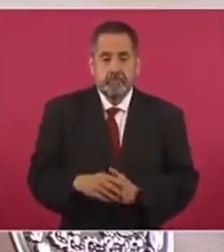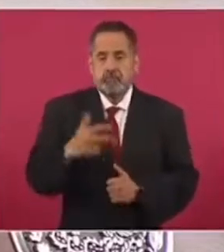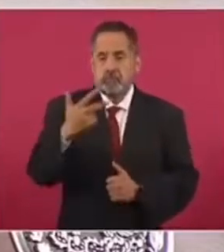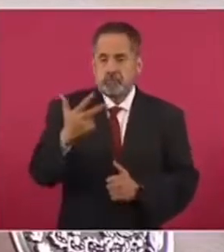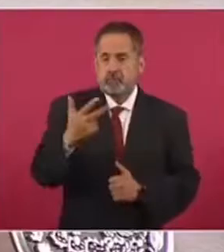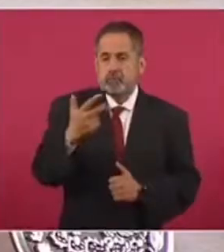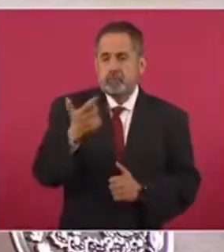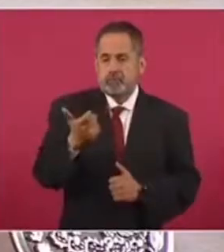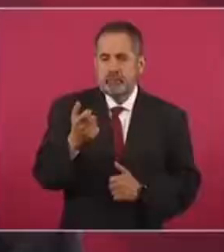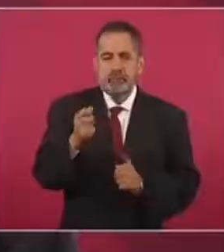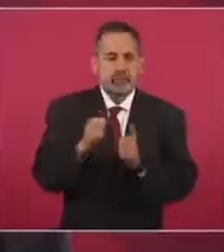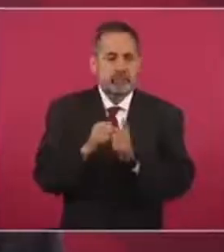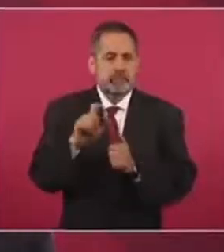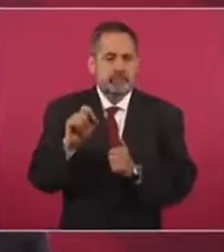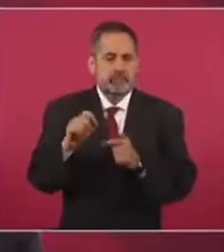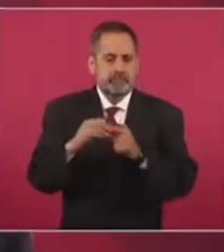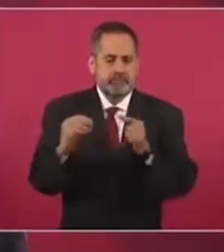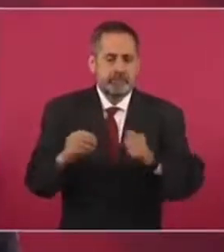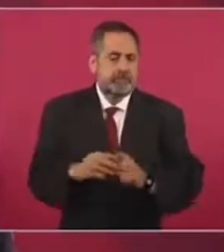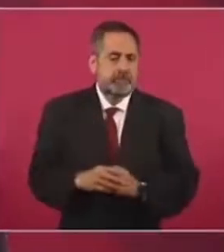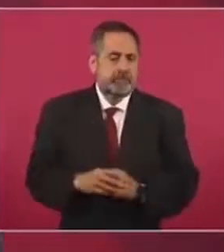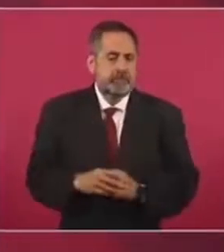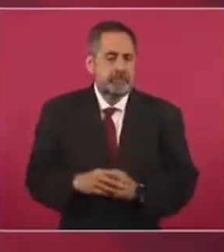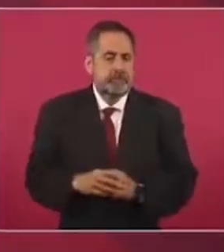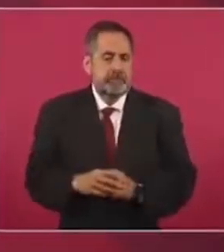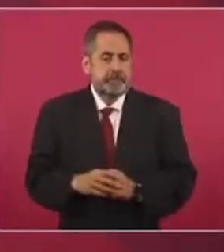16,008 pesos con 20 centavos. El